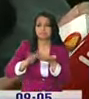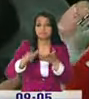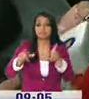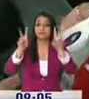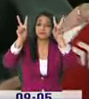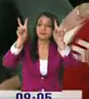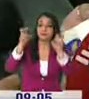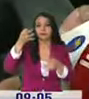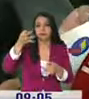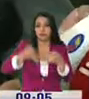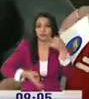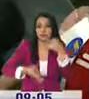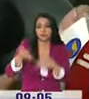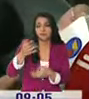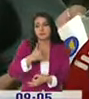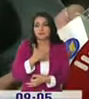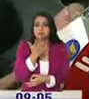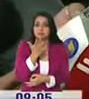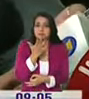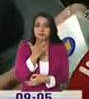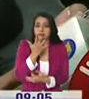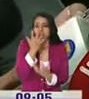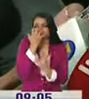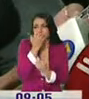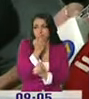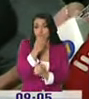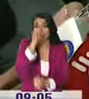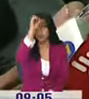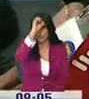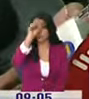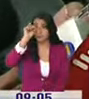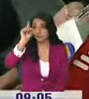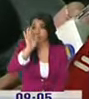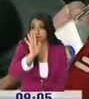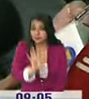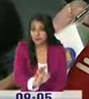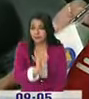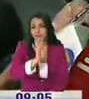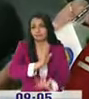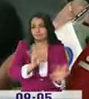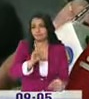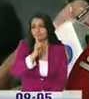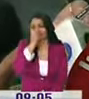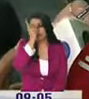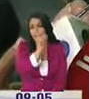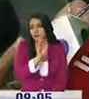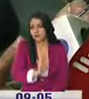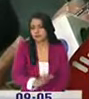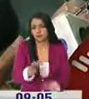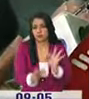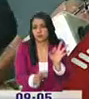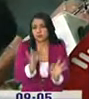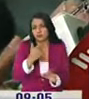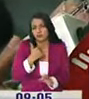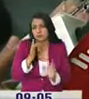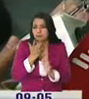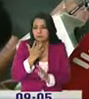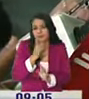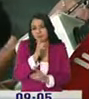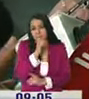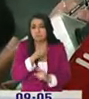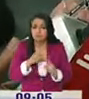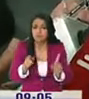Yo prefiero abstenerme sobre los temas que están judicializados, que tienen además decisiones de este tipo judiciales. Sin embargo, hay gente